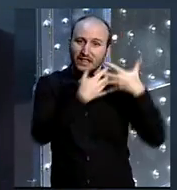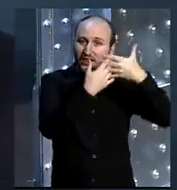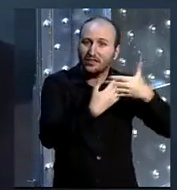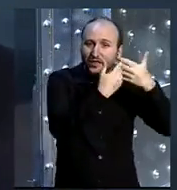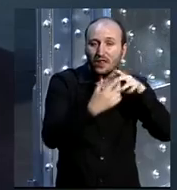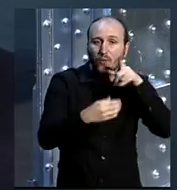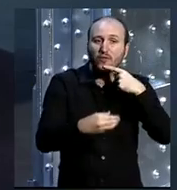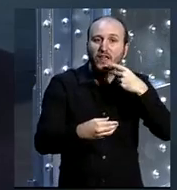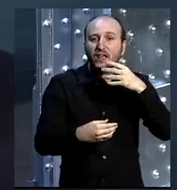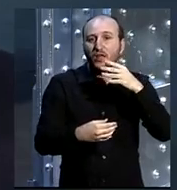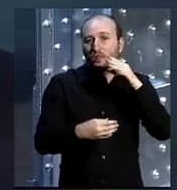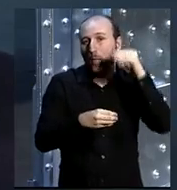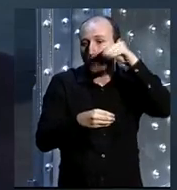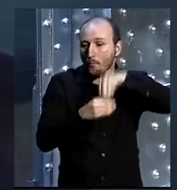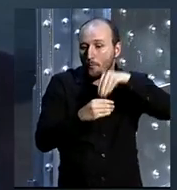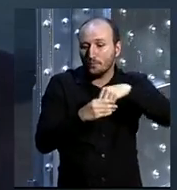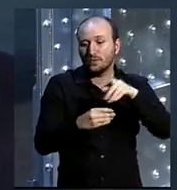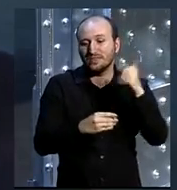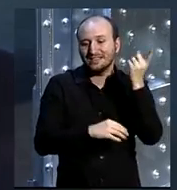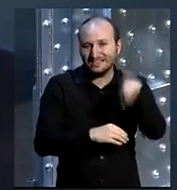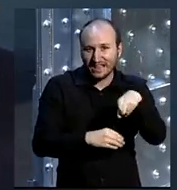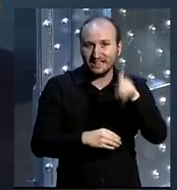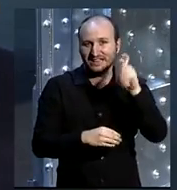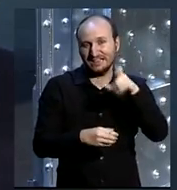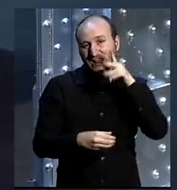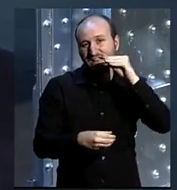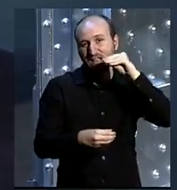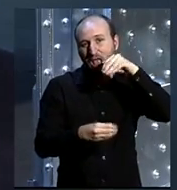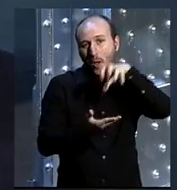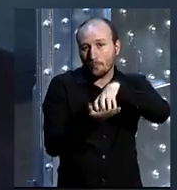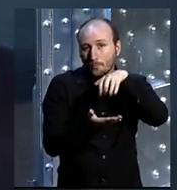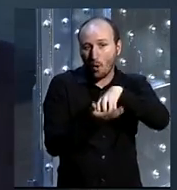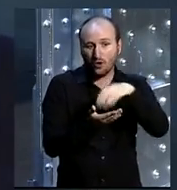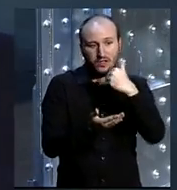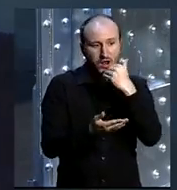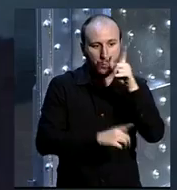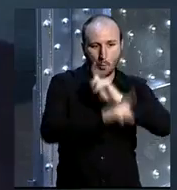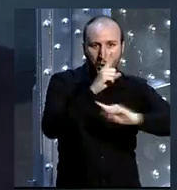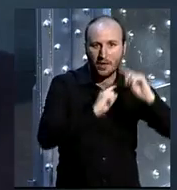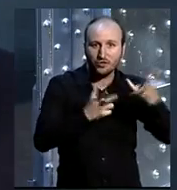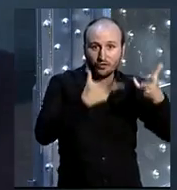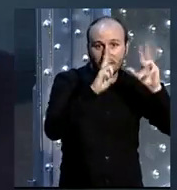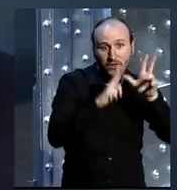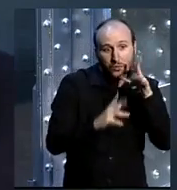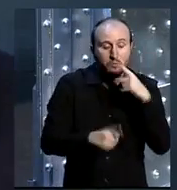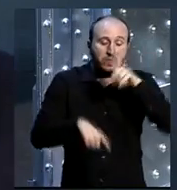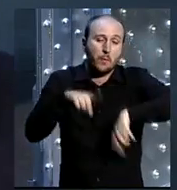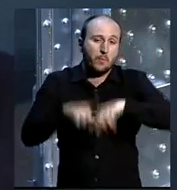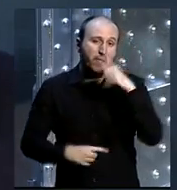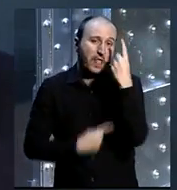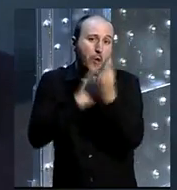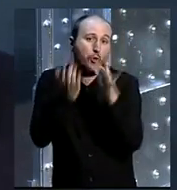box no es la solución única ni ideal para los problemas de consentimiento. En unos casos sí, en otros casos